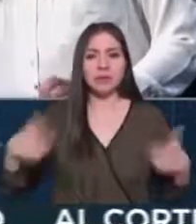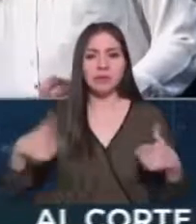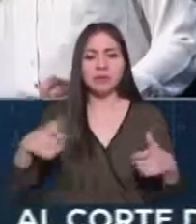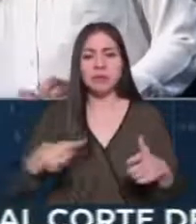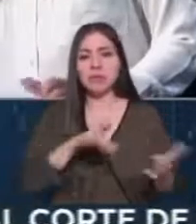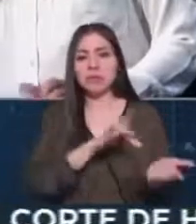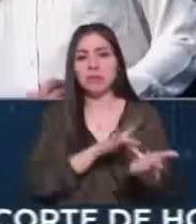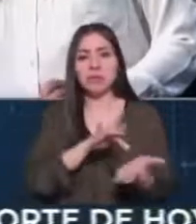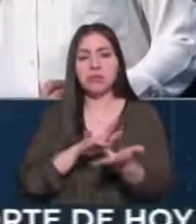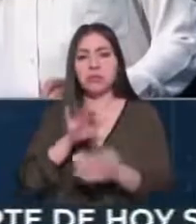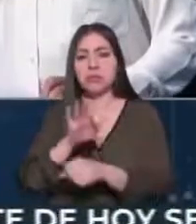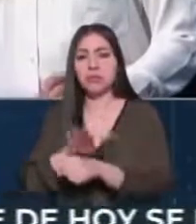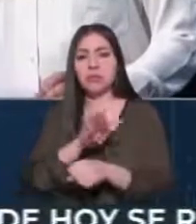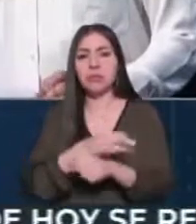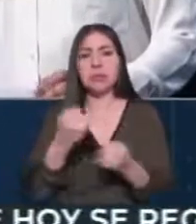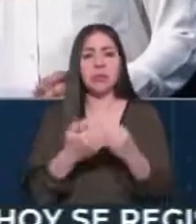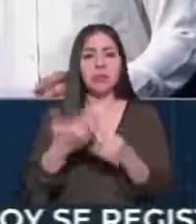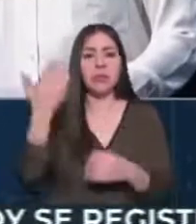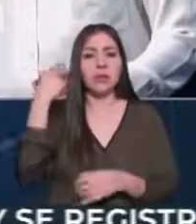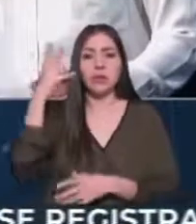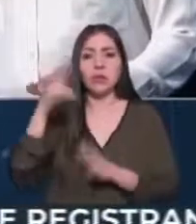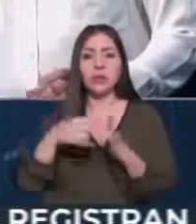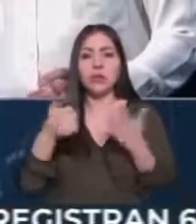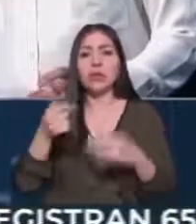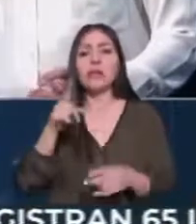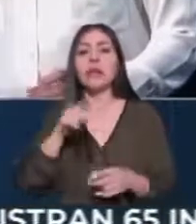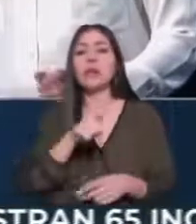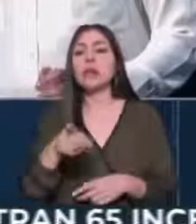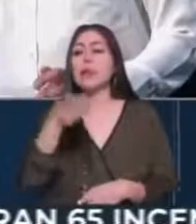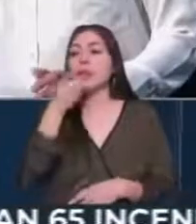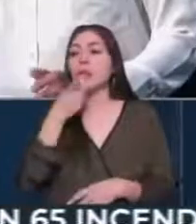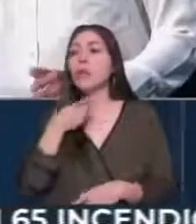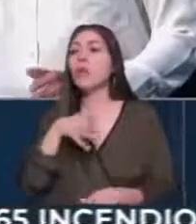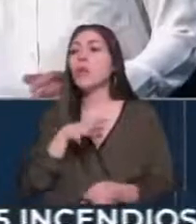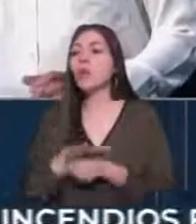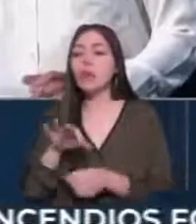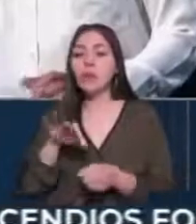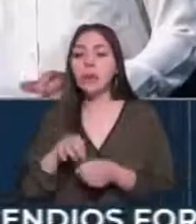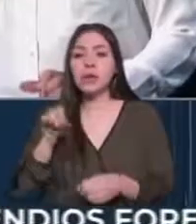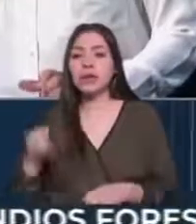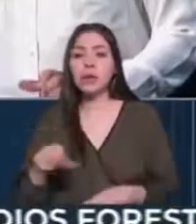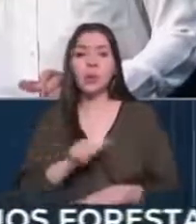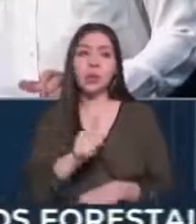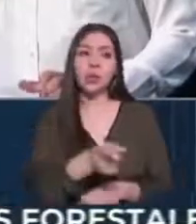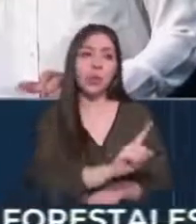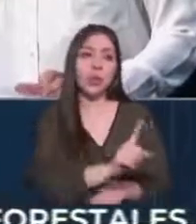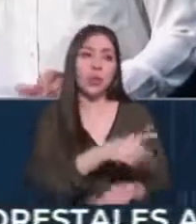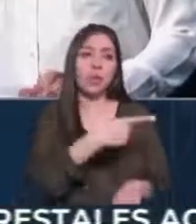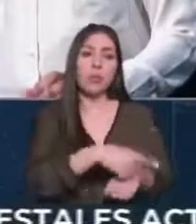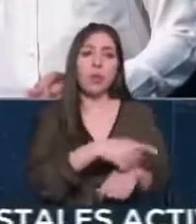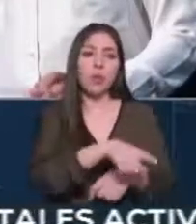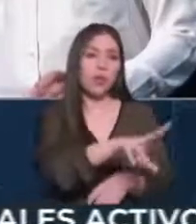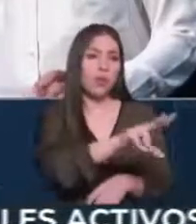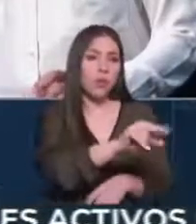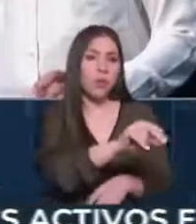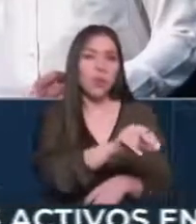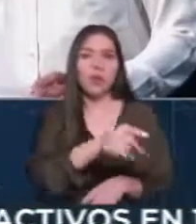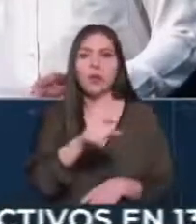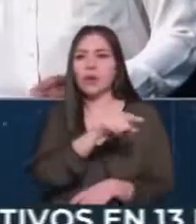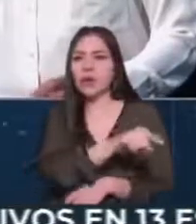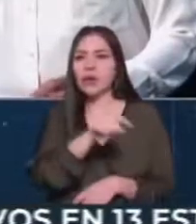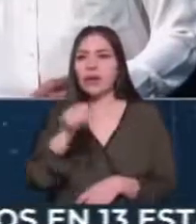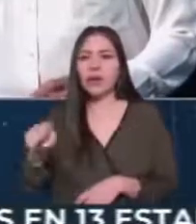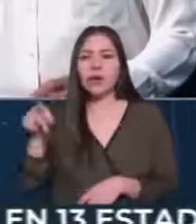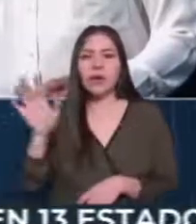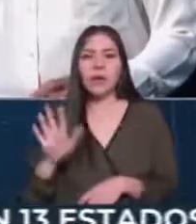en el 2006, nos están diciendo por quién votar, quiénes son un peligro, quiénes son los peligrosos, como tratando a